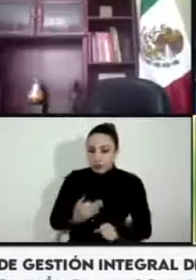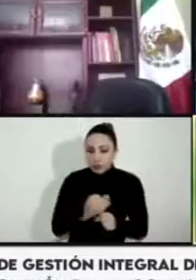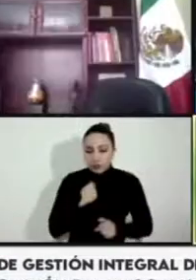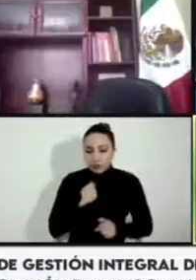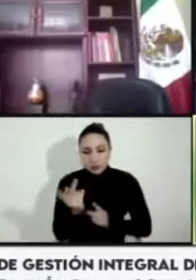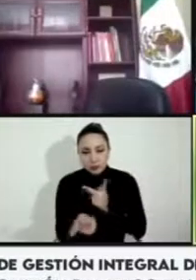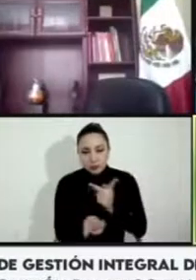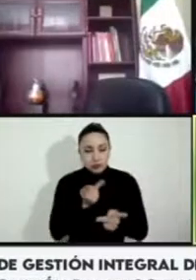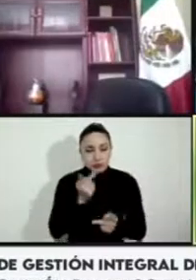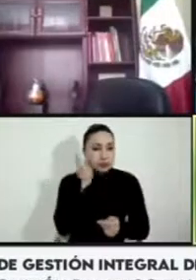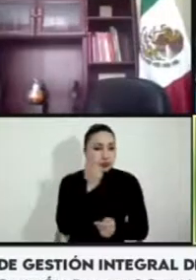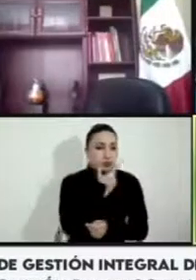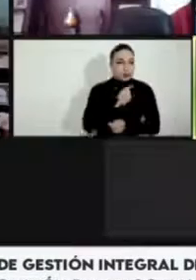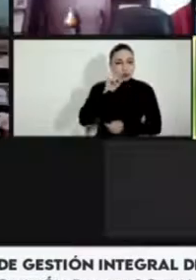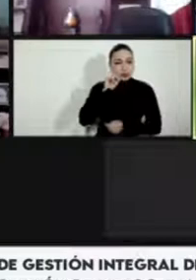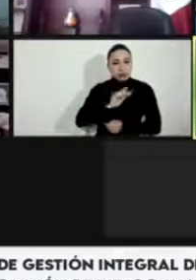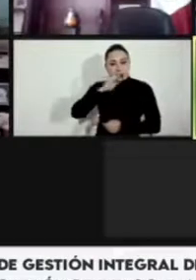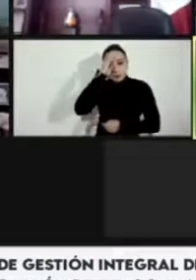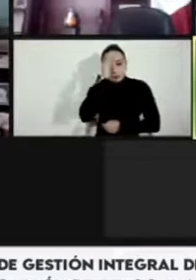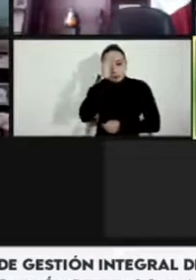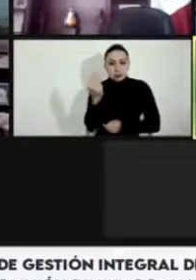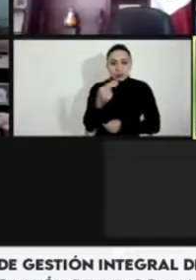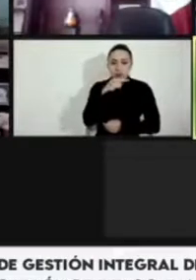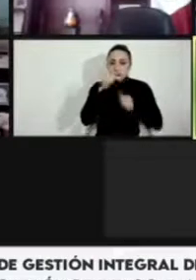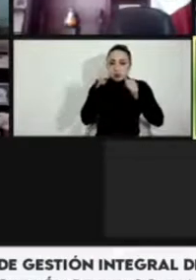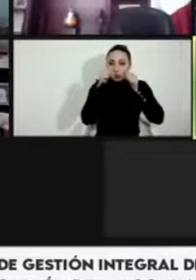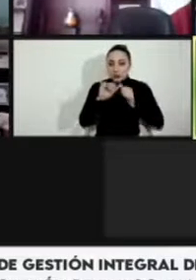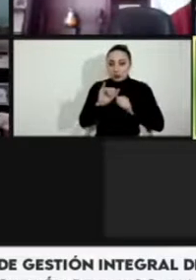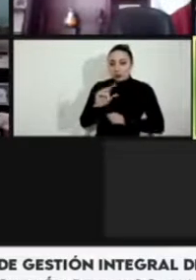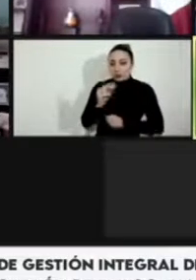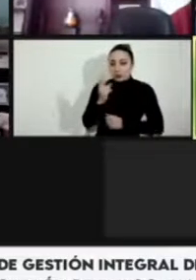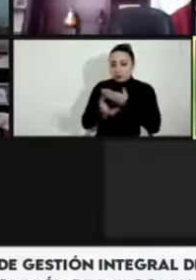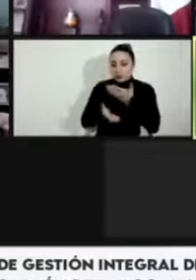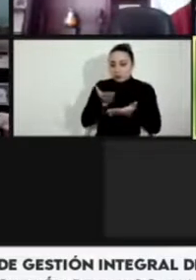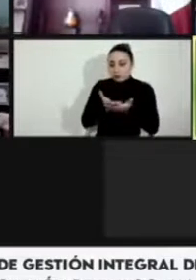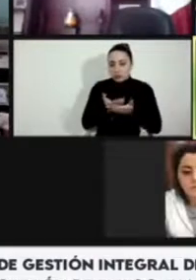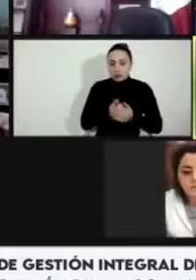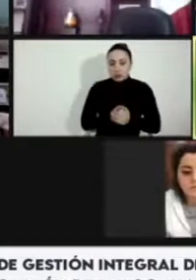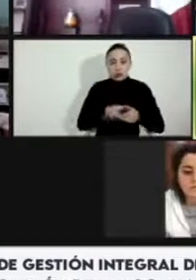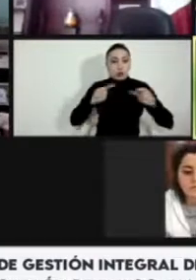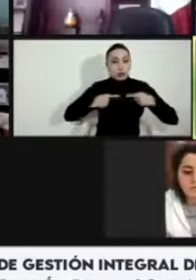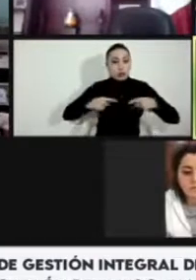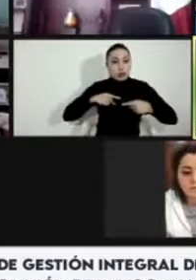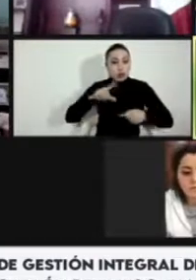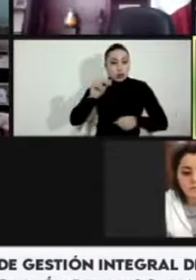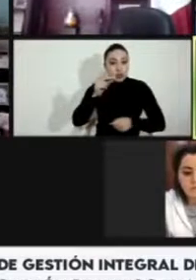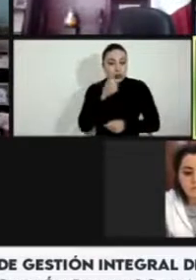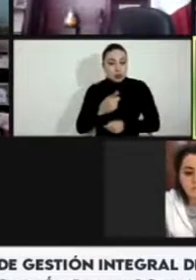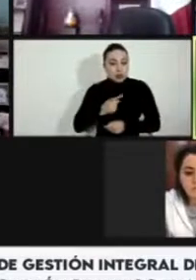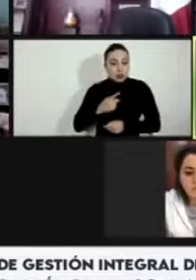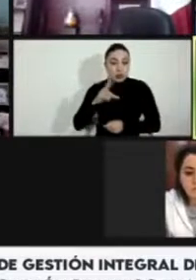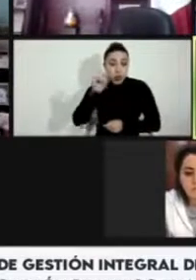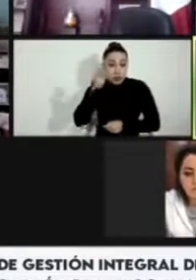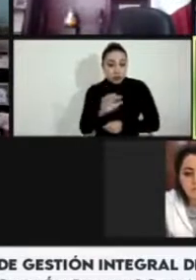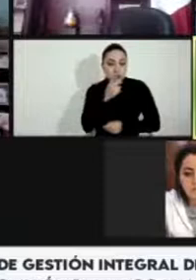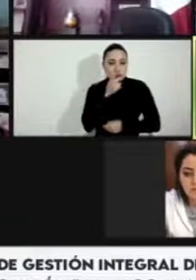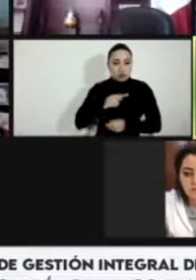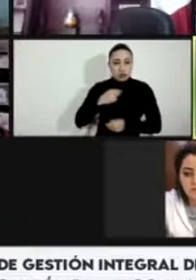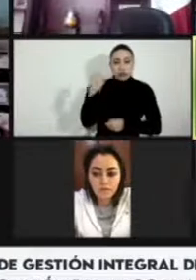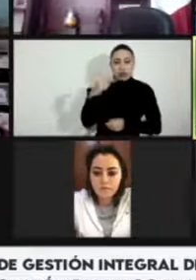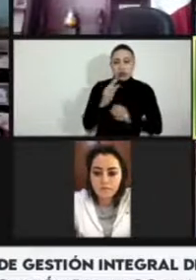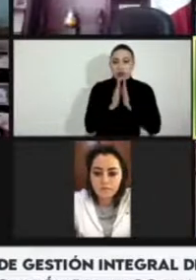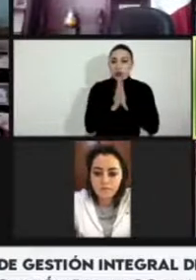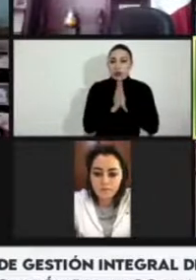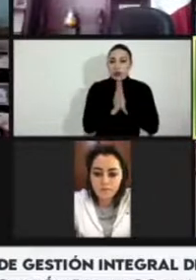diputada o algún diputado en contra de considerar de urgente y obvia resolución la proposición de referencia. ¿Quiénes están en contra, comenzando por el apellido, si son tan